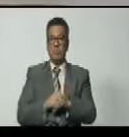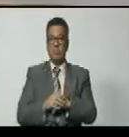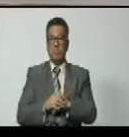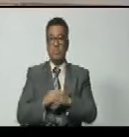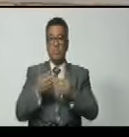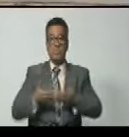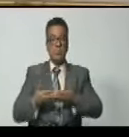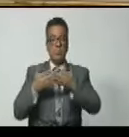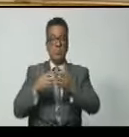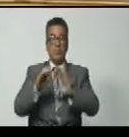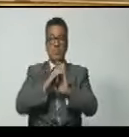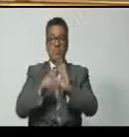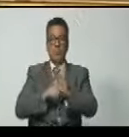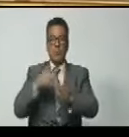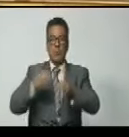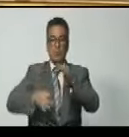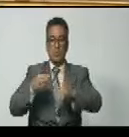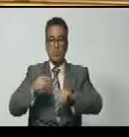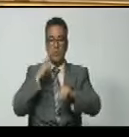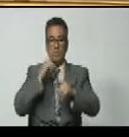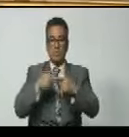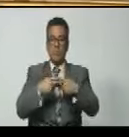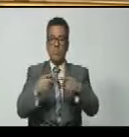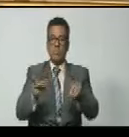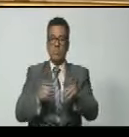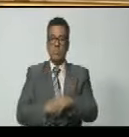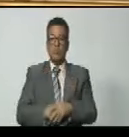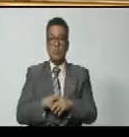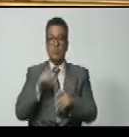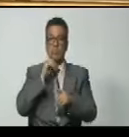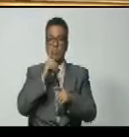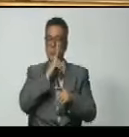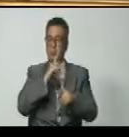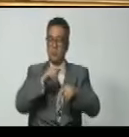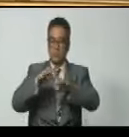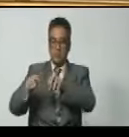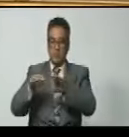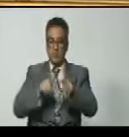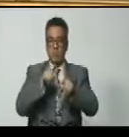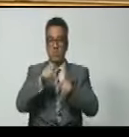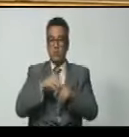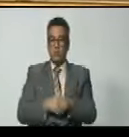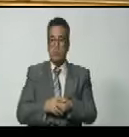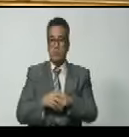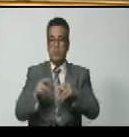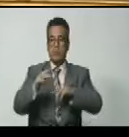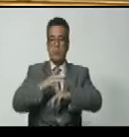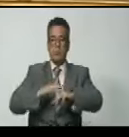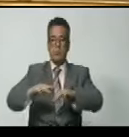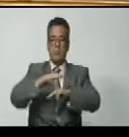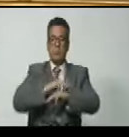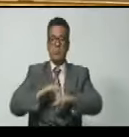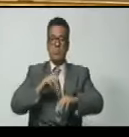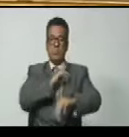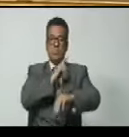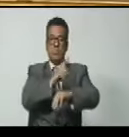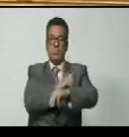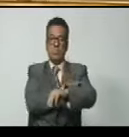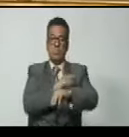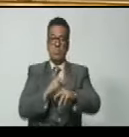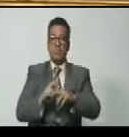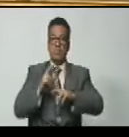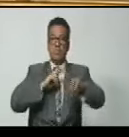se remite a la Gaceta Oficial a los fines de su publicación y se notifica por Secretaría a el Ministerio del Poder